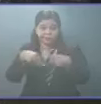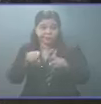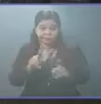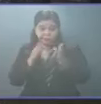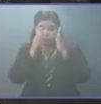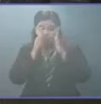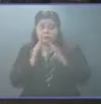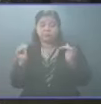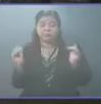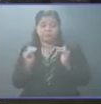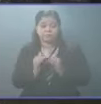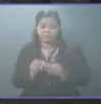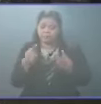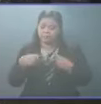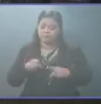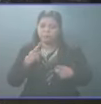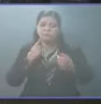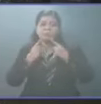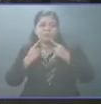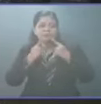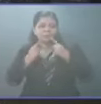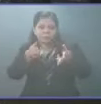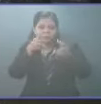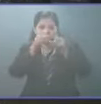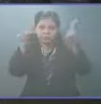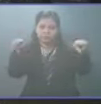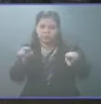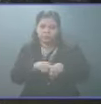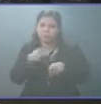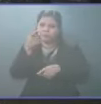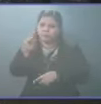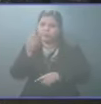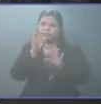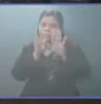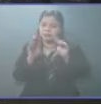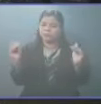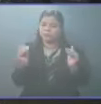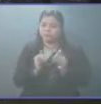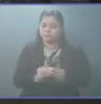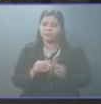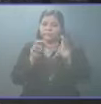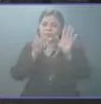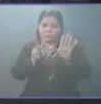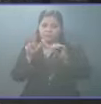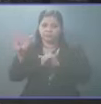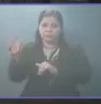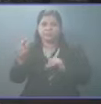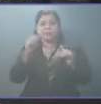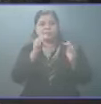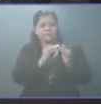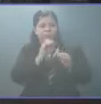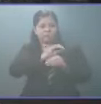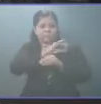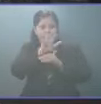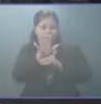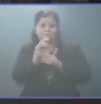Radio Escucha, por continuar en sintonía de la señal de Canal 9 de Televisión Legislativa, también a través de los canales 83 y 25 de